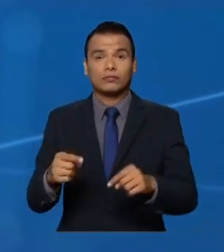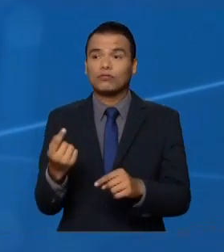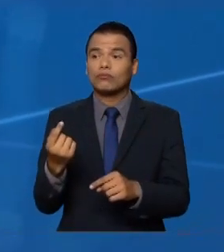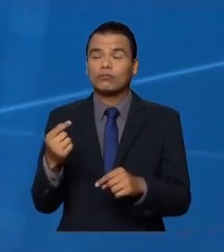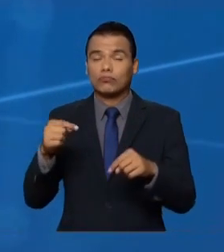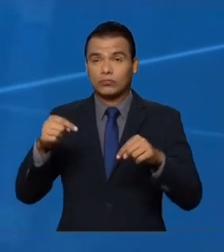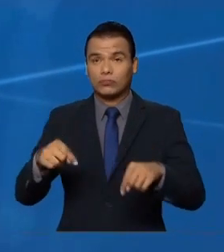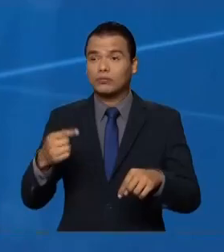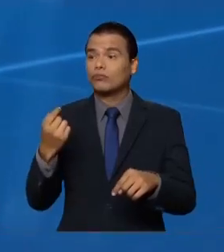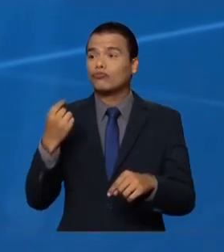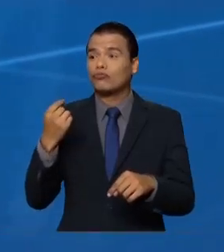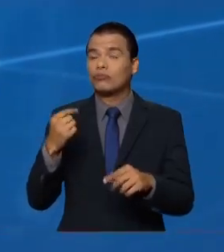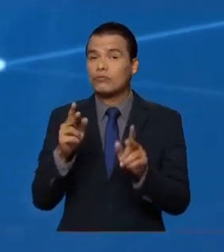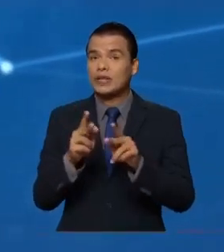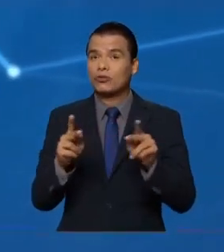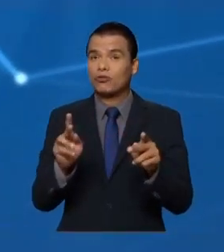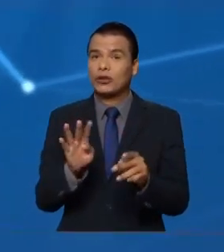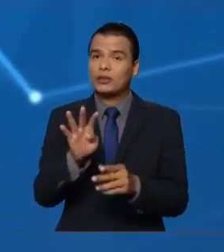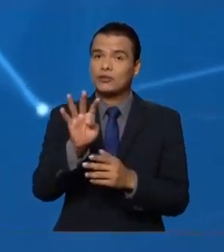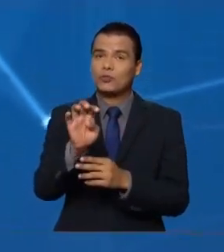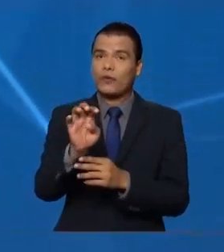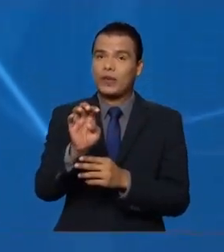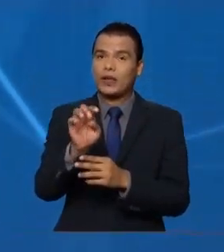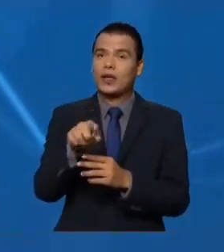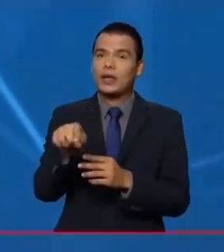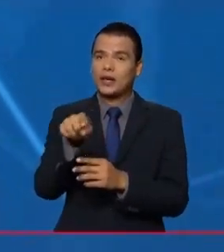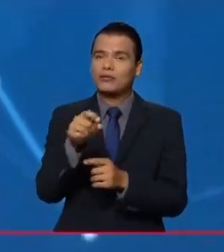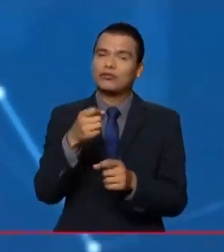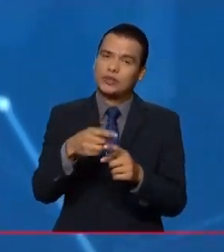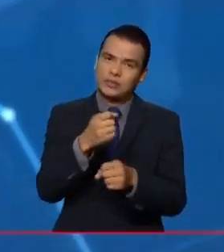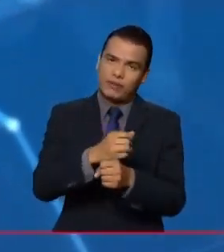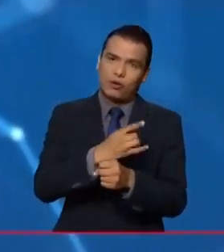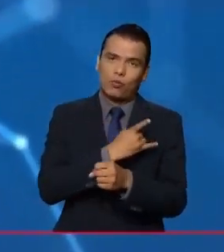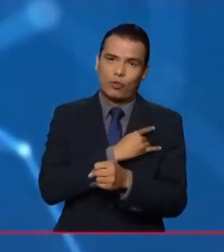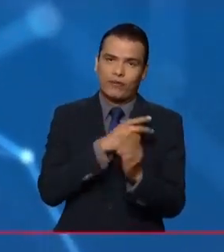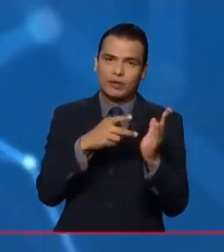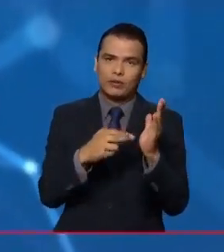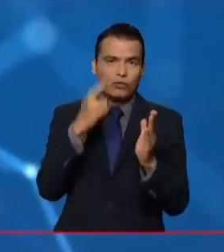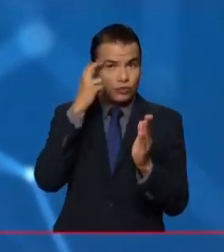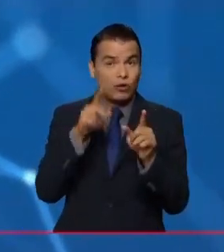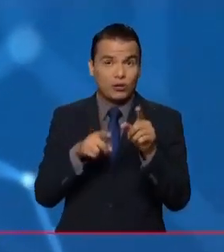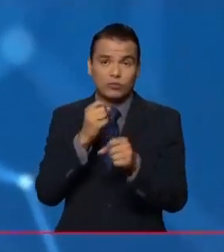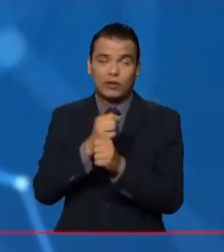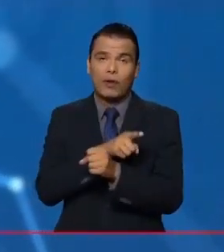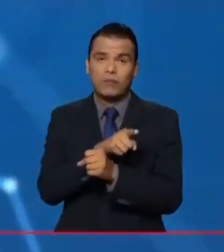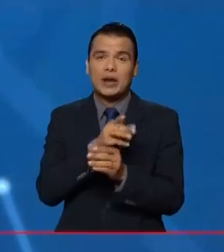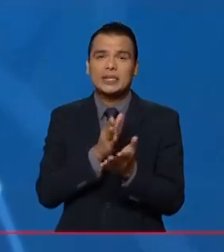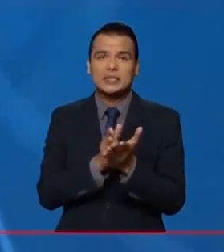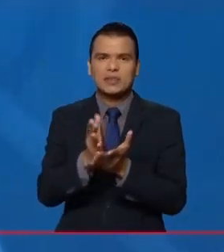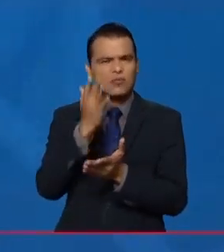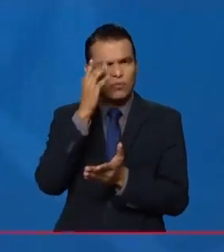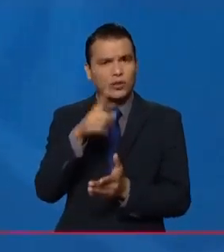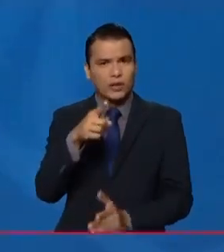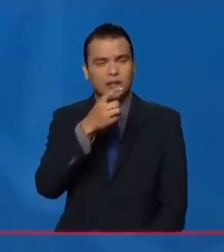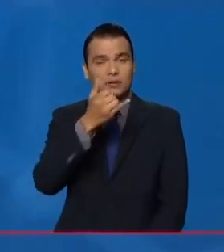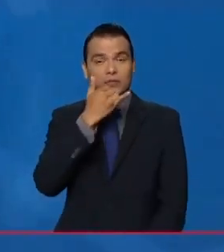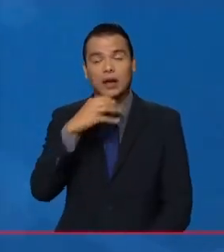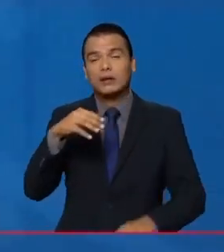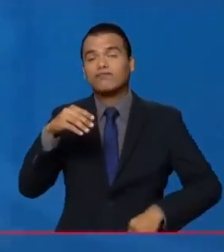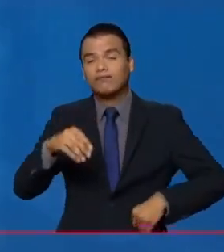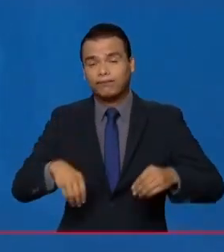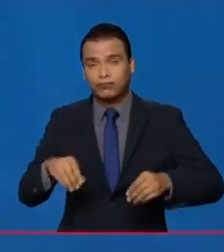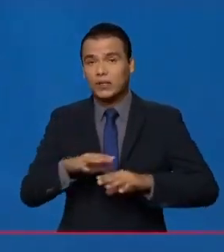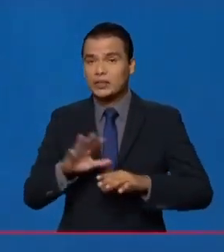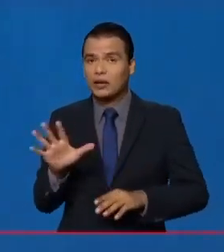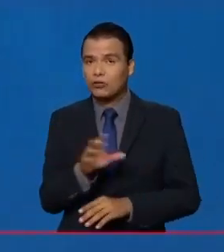Fueron judicializados 9 funcionarios y exfuncionarios de la Universidad Tecnológica del Chocó por presuntamente hacer parte de un entramado de